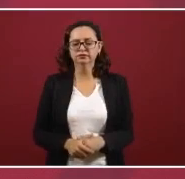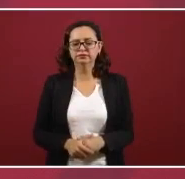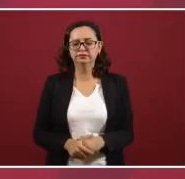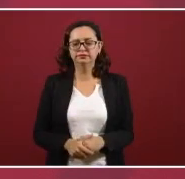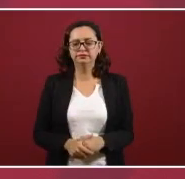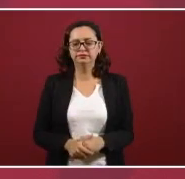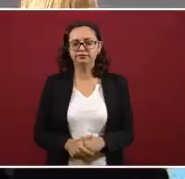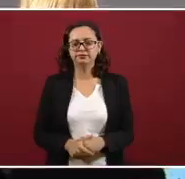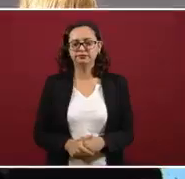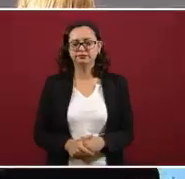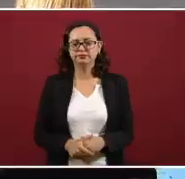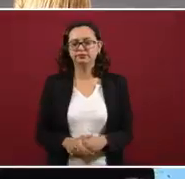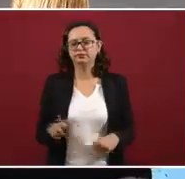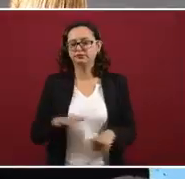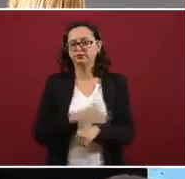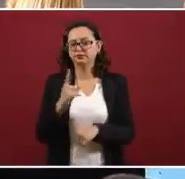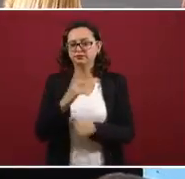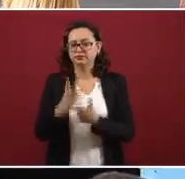¿por qué planteo esto? Bueno,